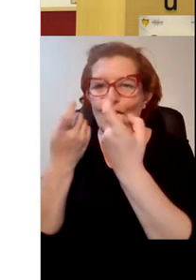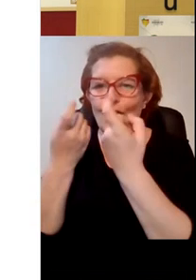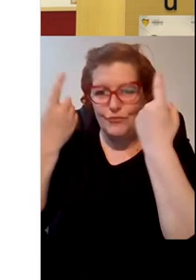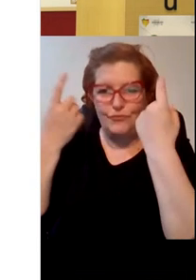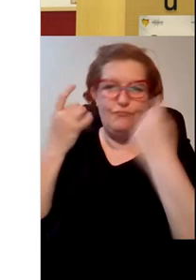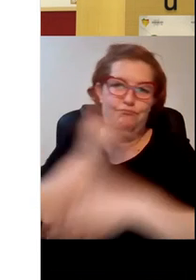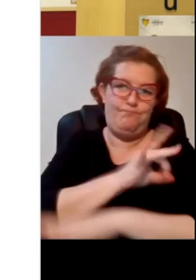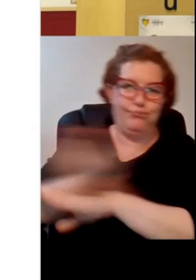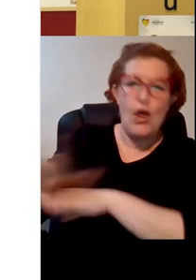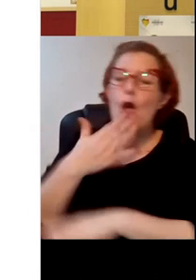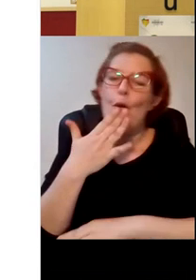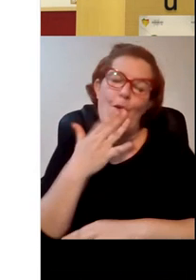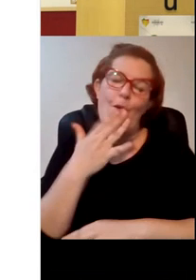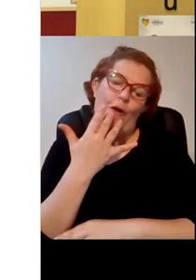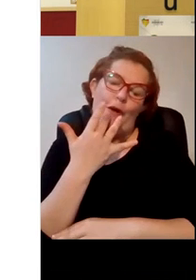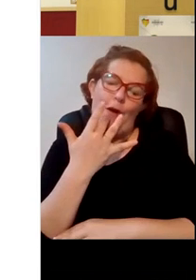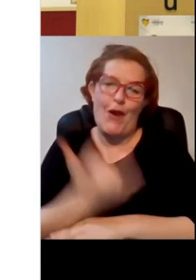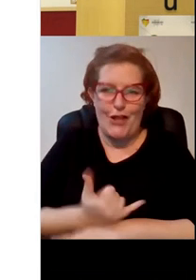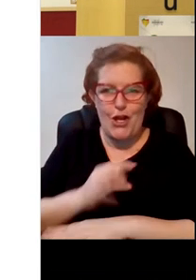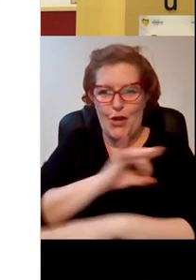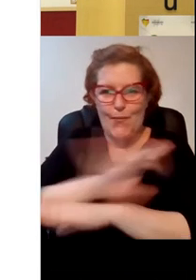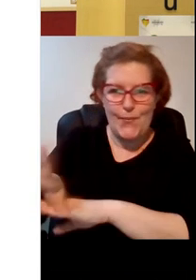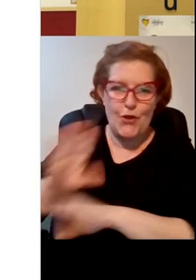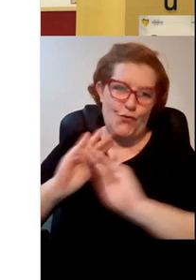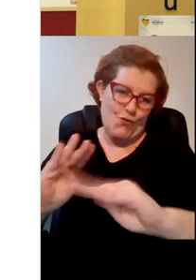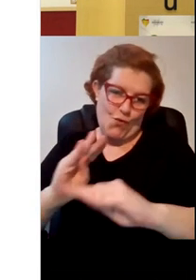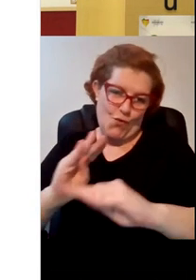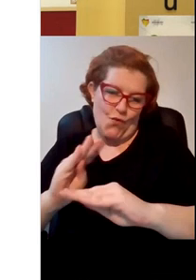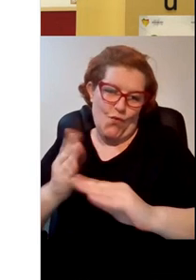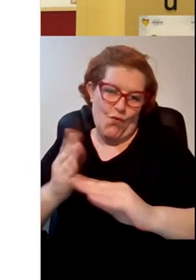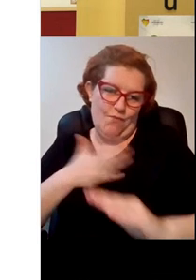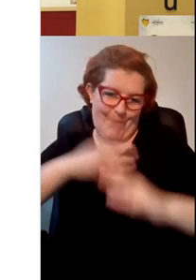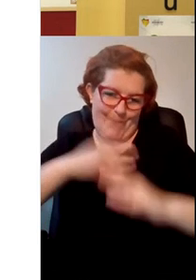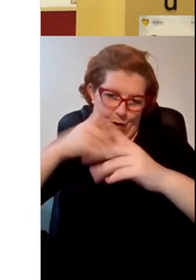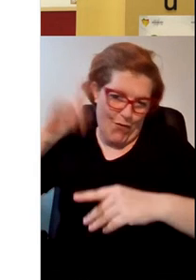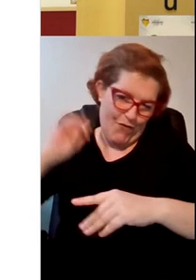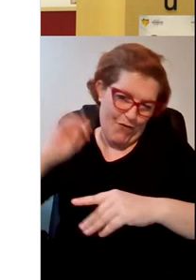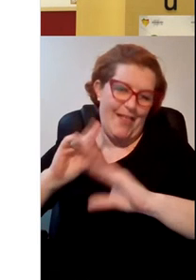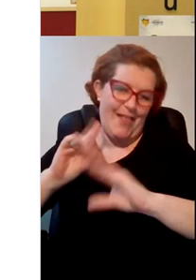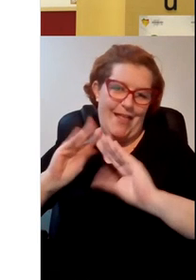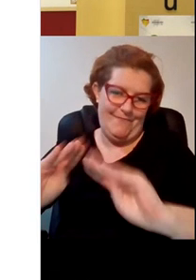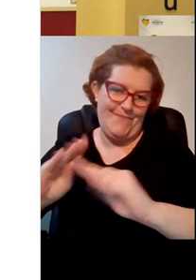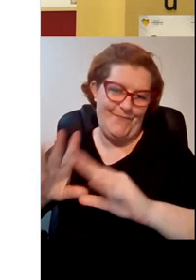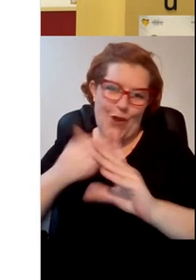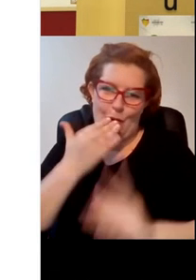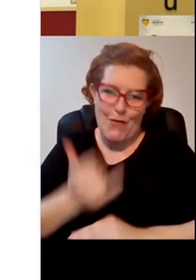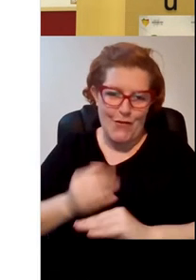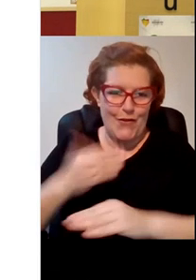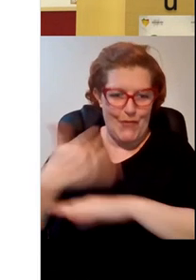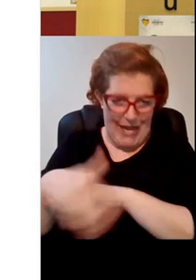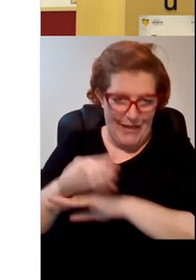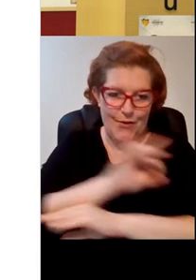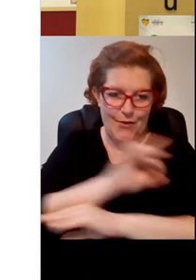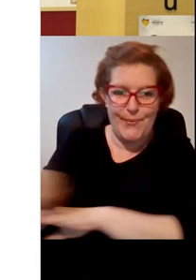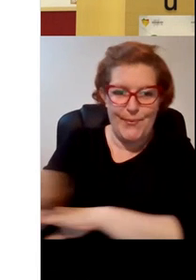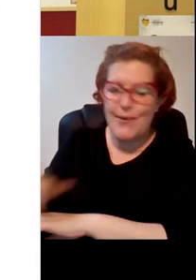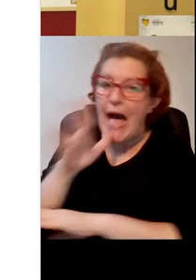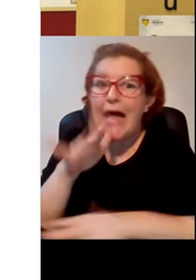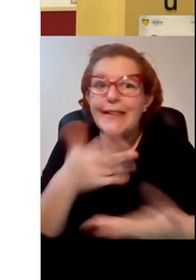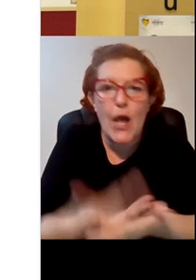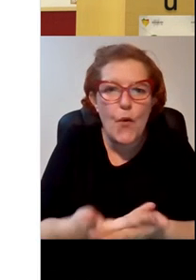electrónico en el correo electrónico de la universidad claro hasta el momento hemos visto solo